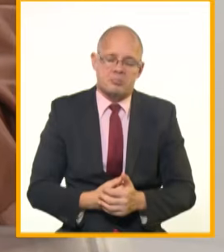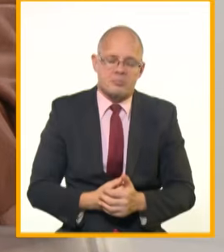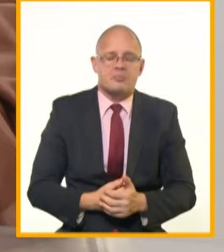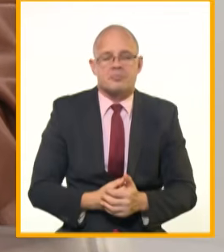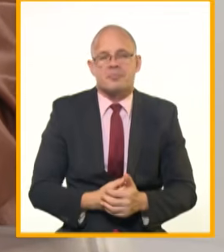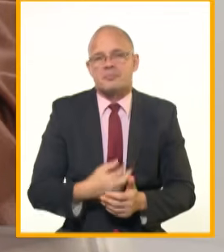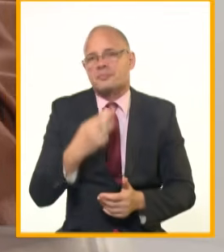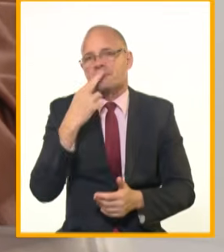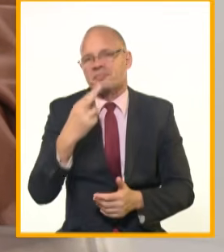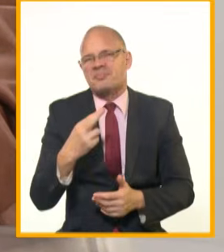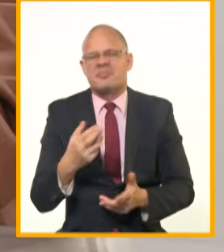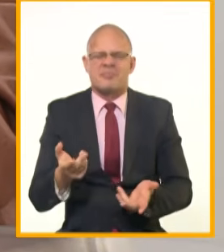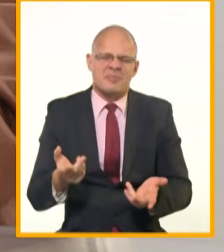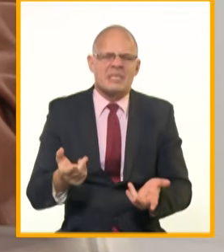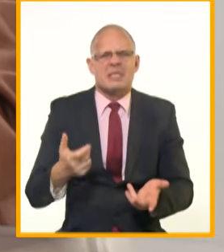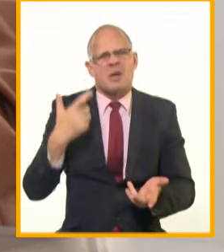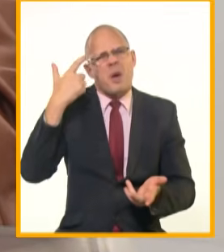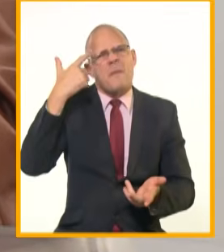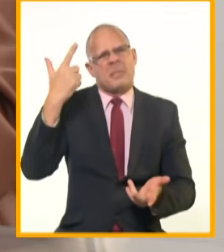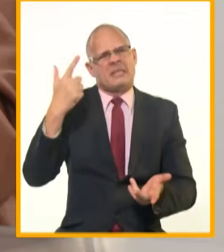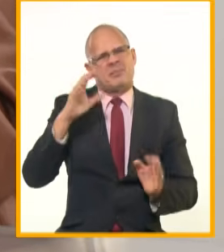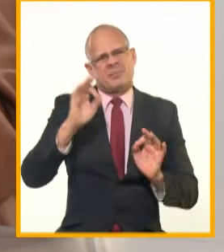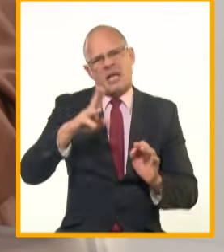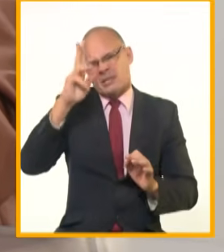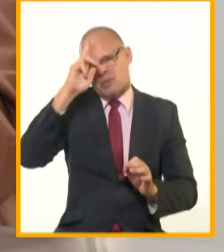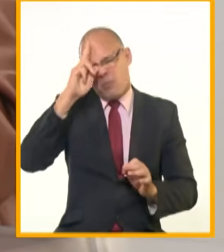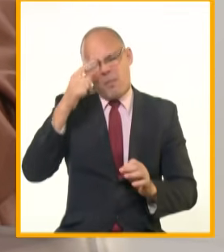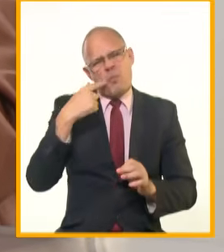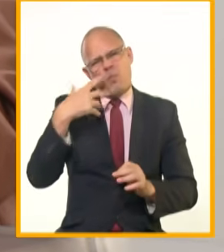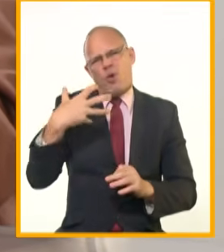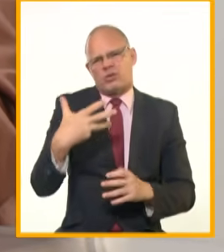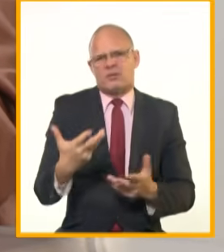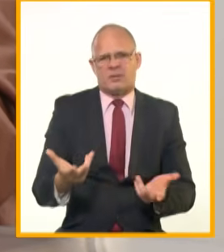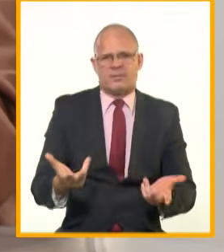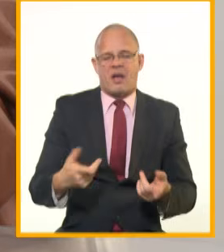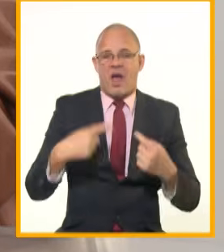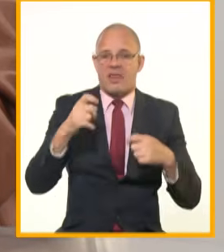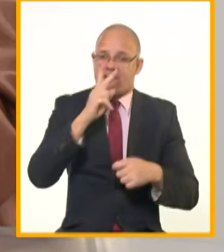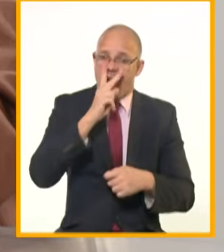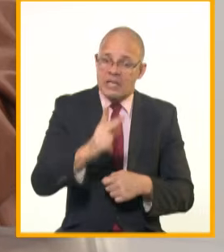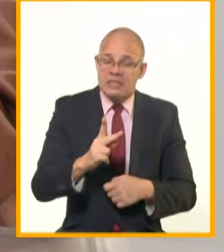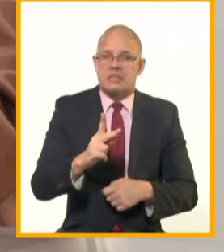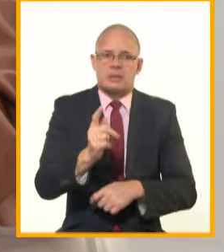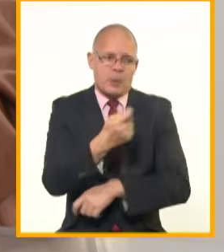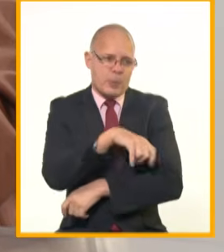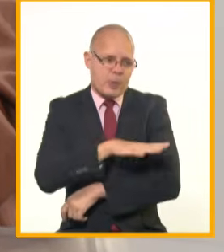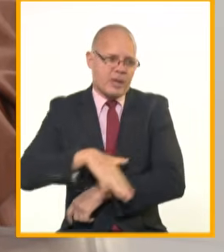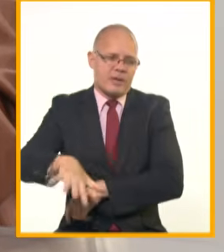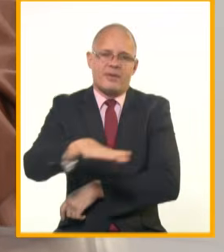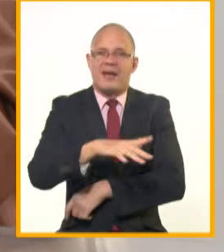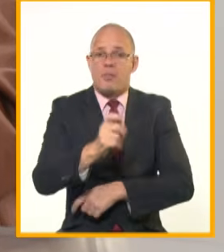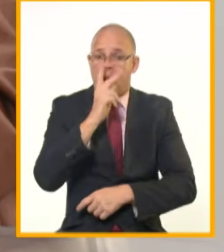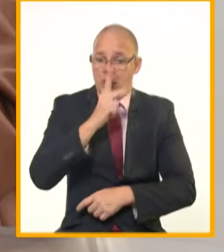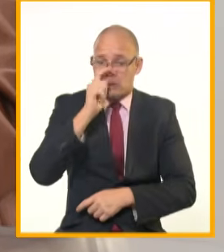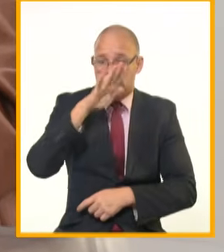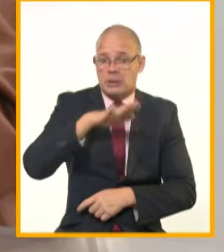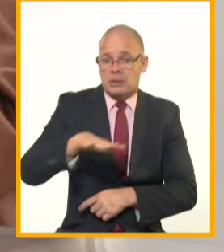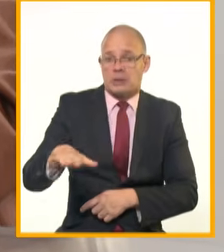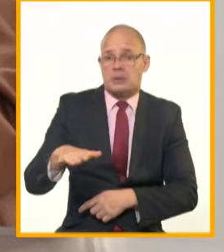se merece nuestro, por ejemplo, en el tema salud, en el tema de pediatría, nosotros tenemos especialistas